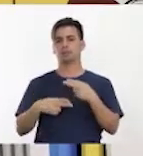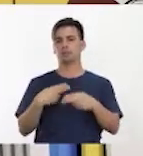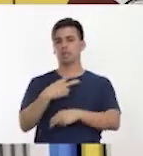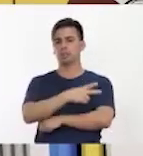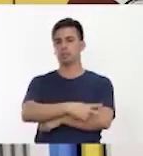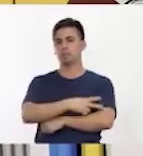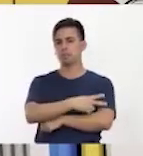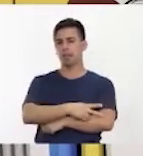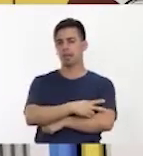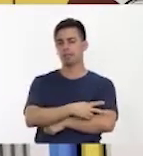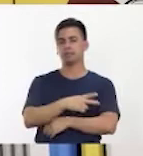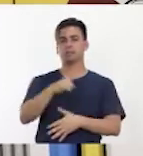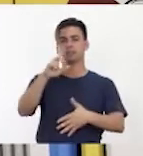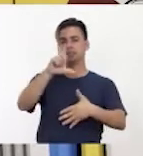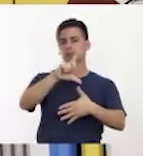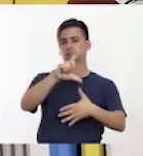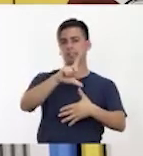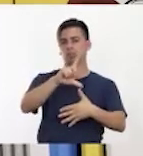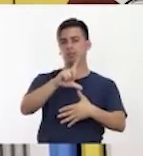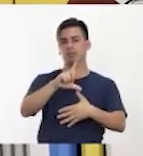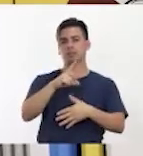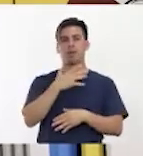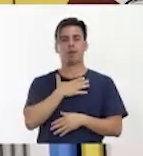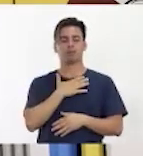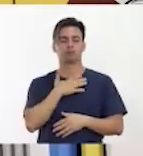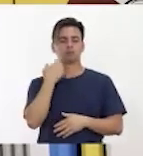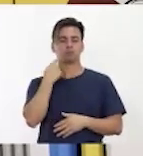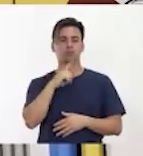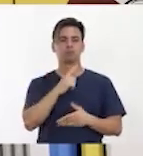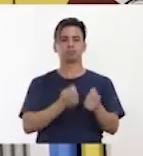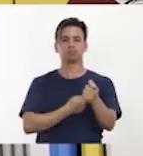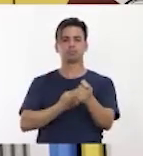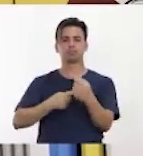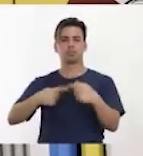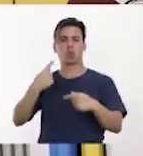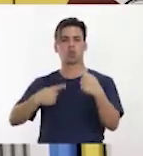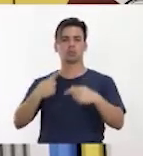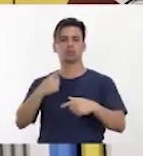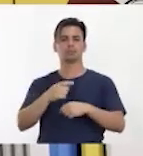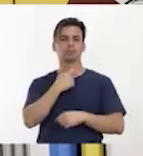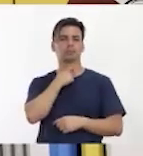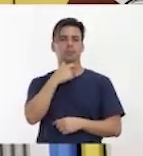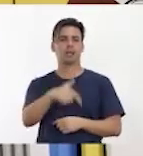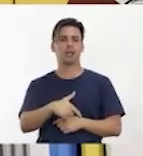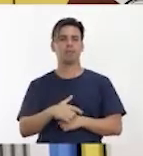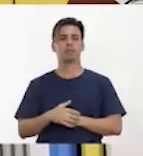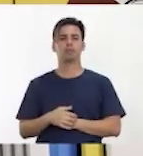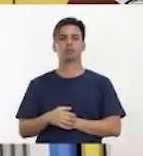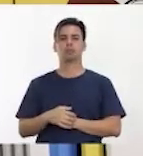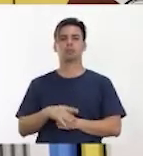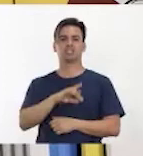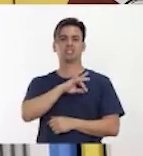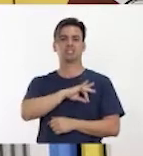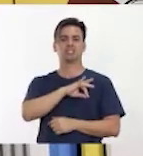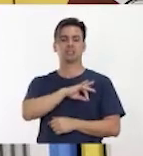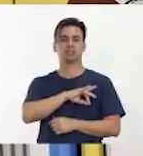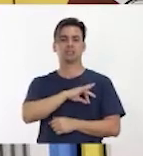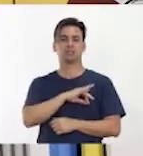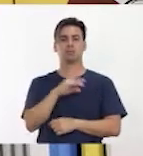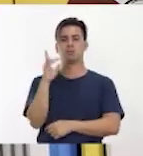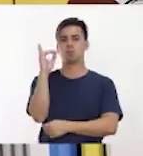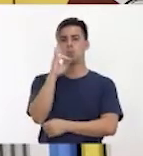producen entre países latinoamericanos. Por ejemplo, la que involucra a